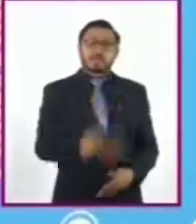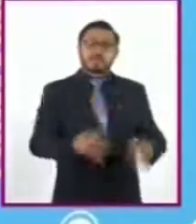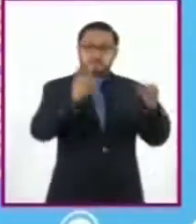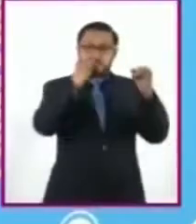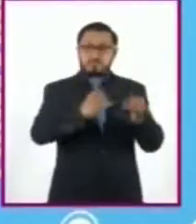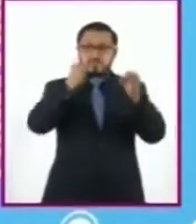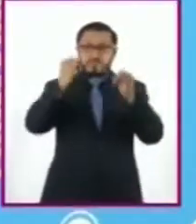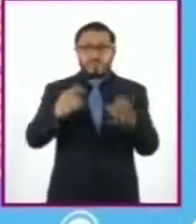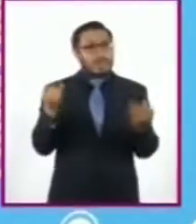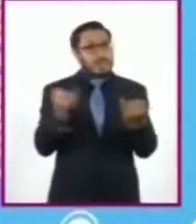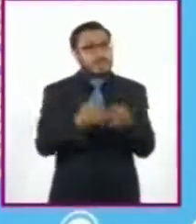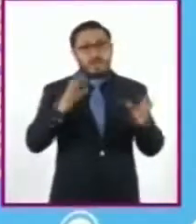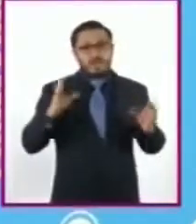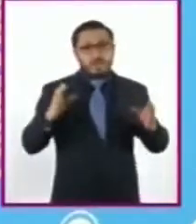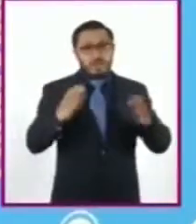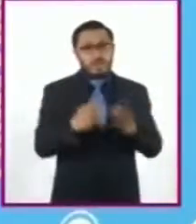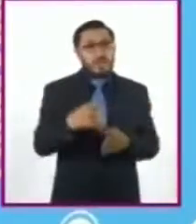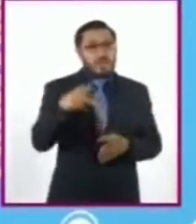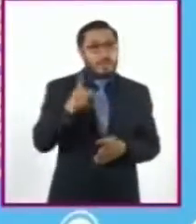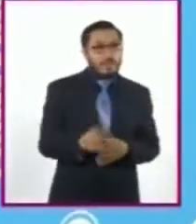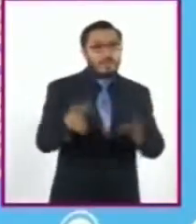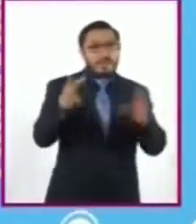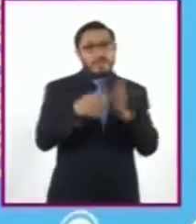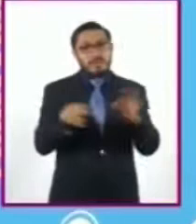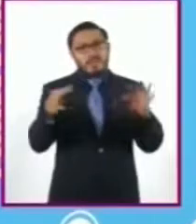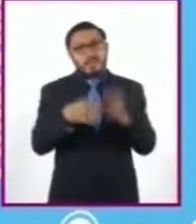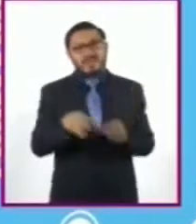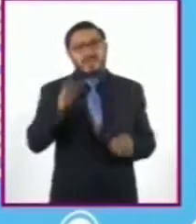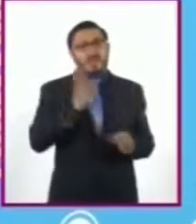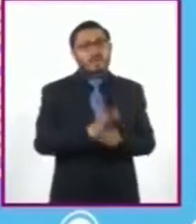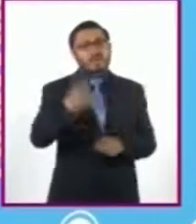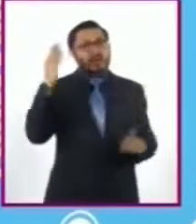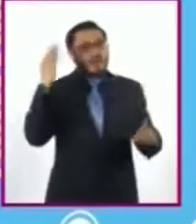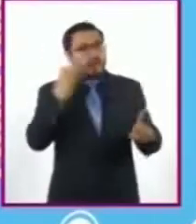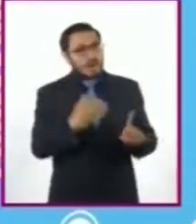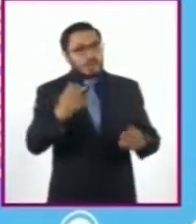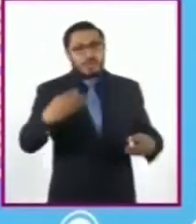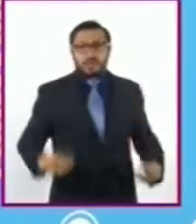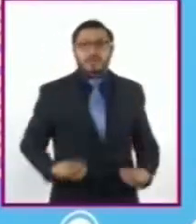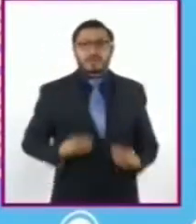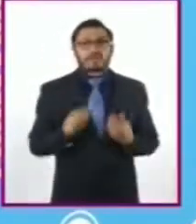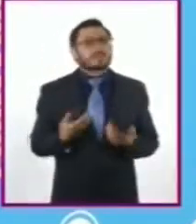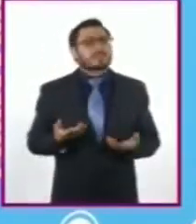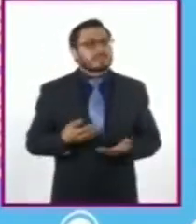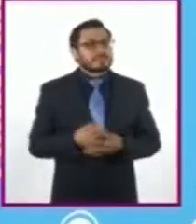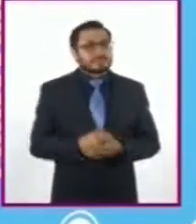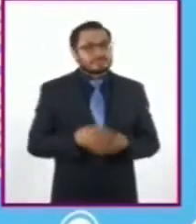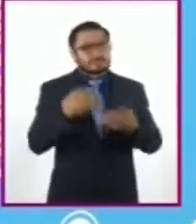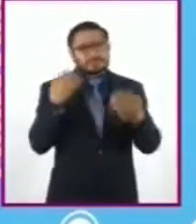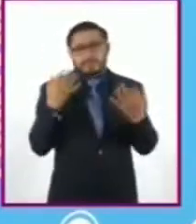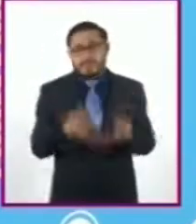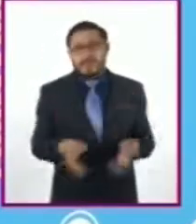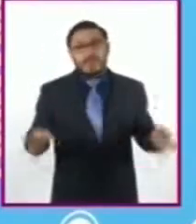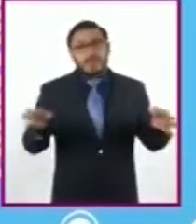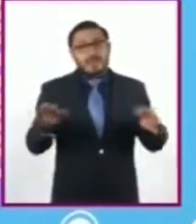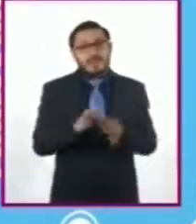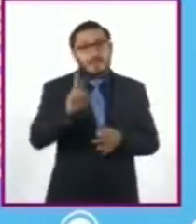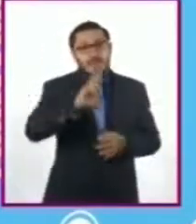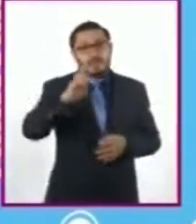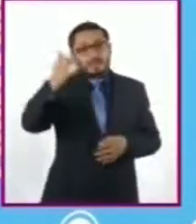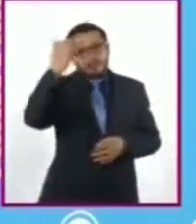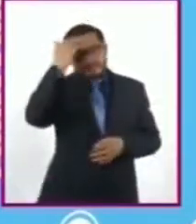Sin embargo, para definir qué queremos lograr en la vida, es indispensable reconocer